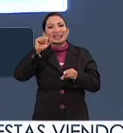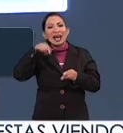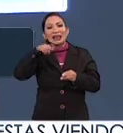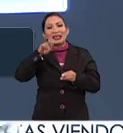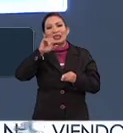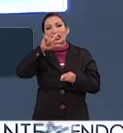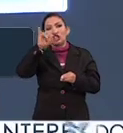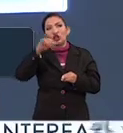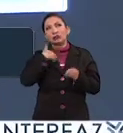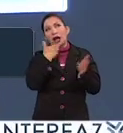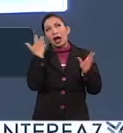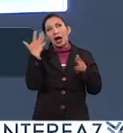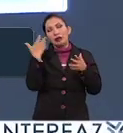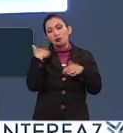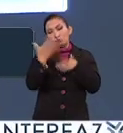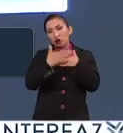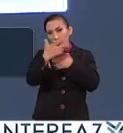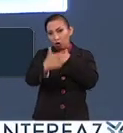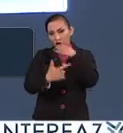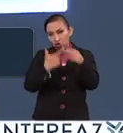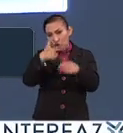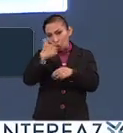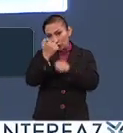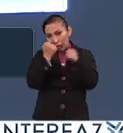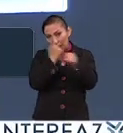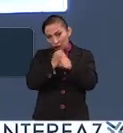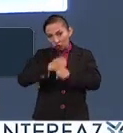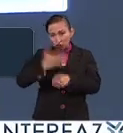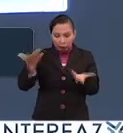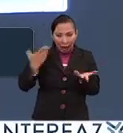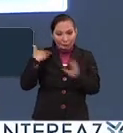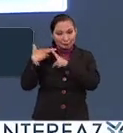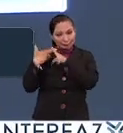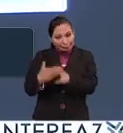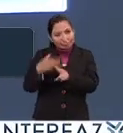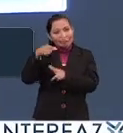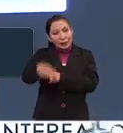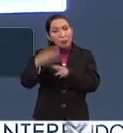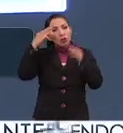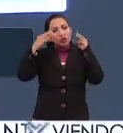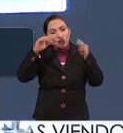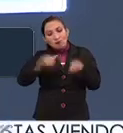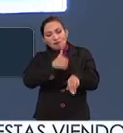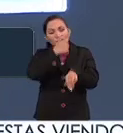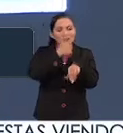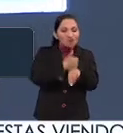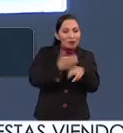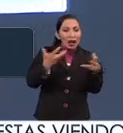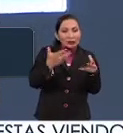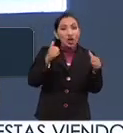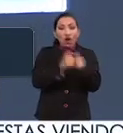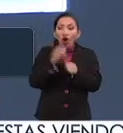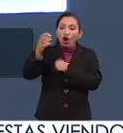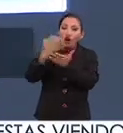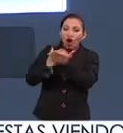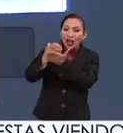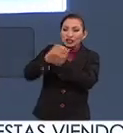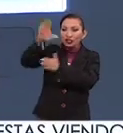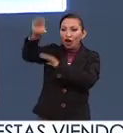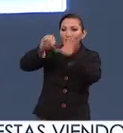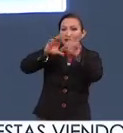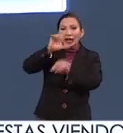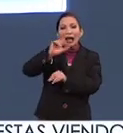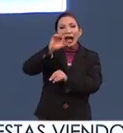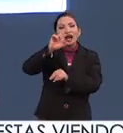que ya está por cumplir 12 años de haber sido inaugurado, un museo creado efectivamente con las colecciones